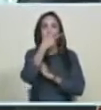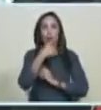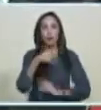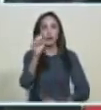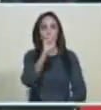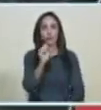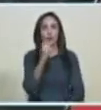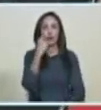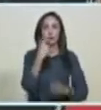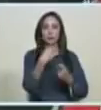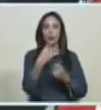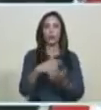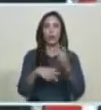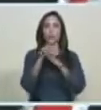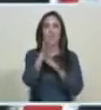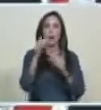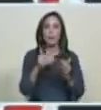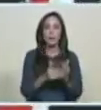soberanos.